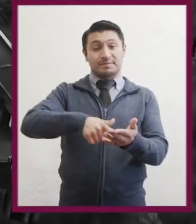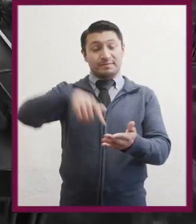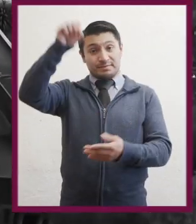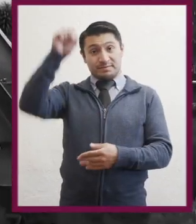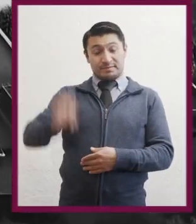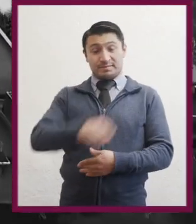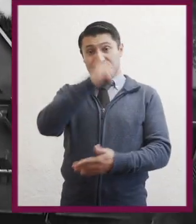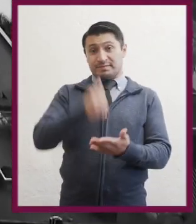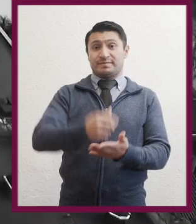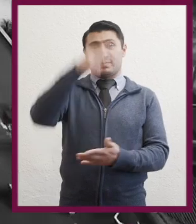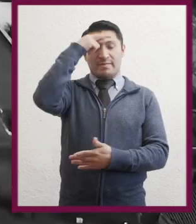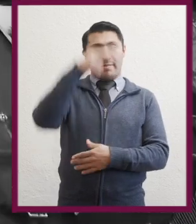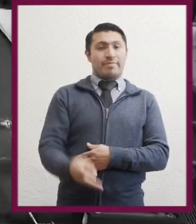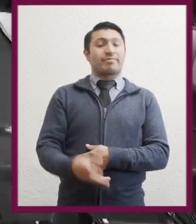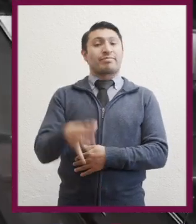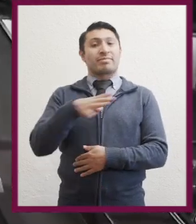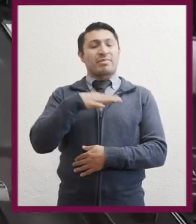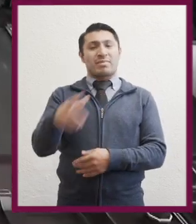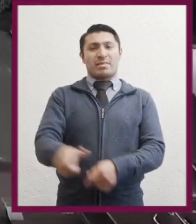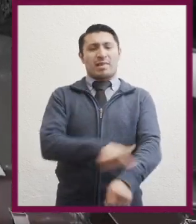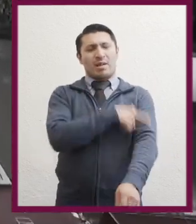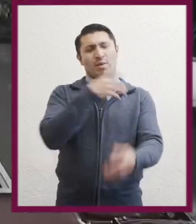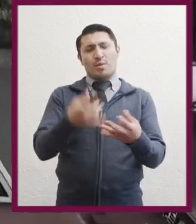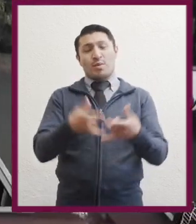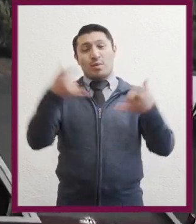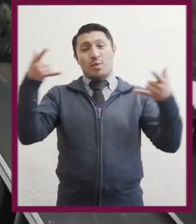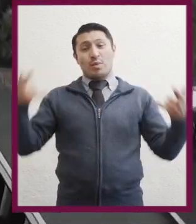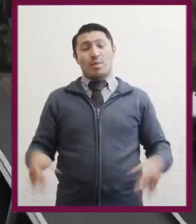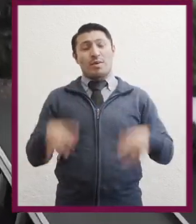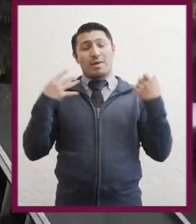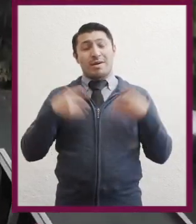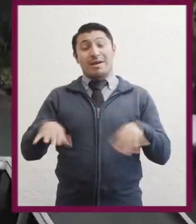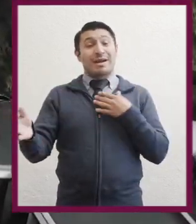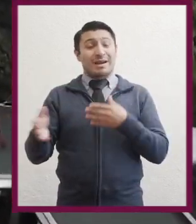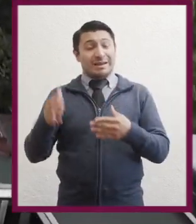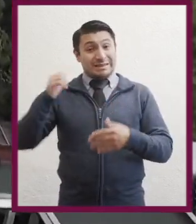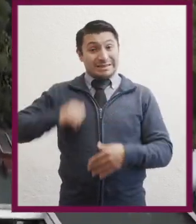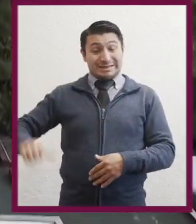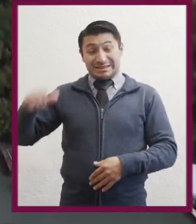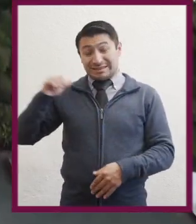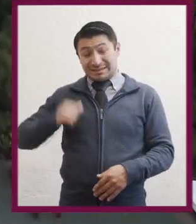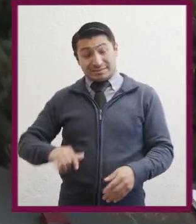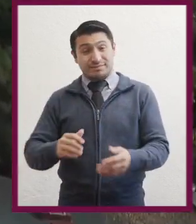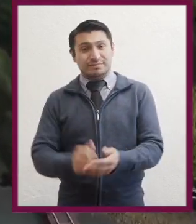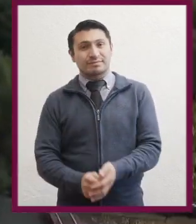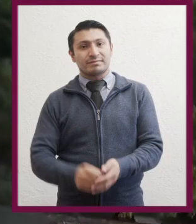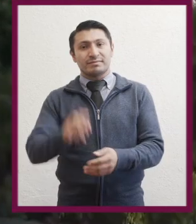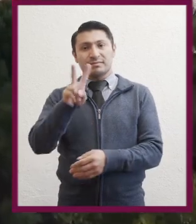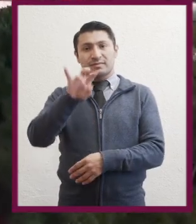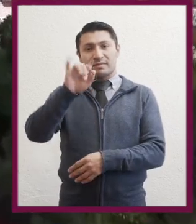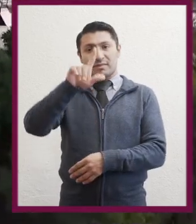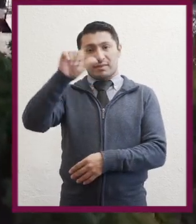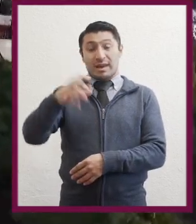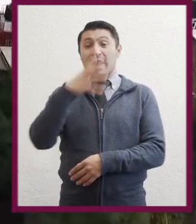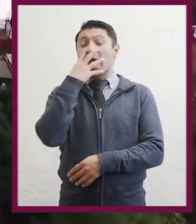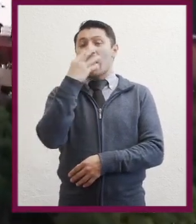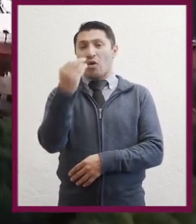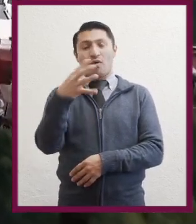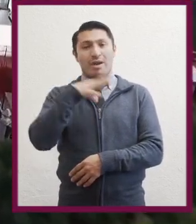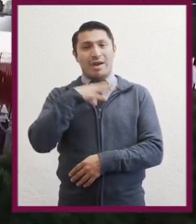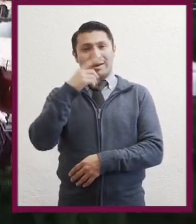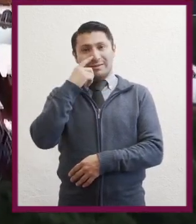Ubicada al sur de la Ciudad de México y con una larga historia que llega hasta la época prehispánica, la antigua villa de